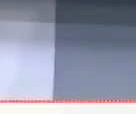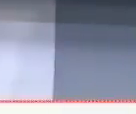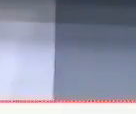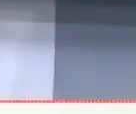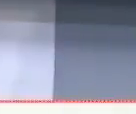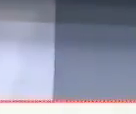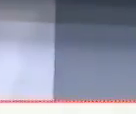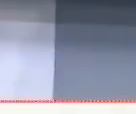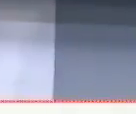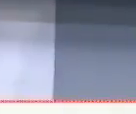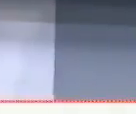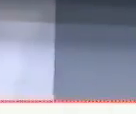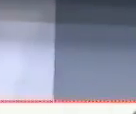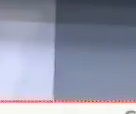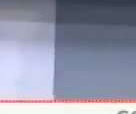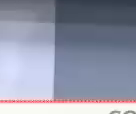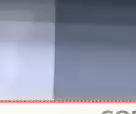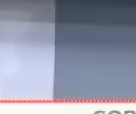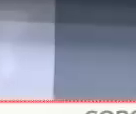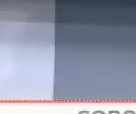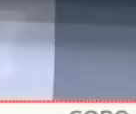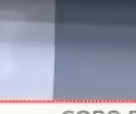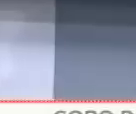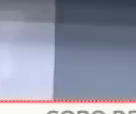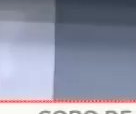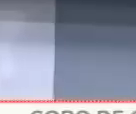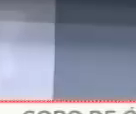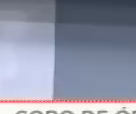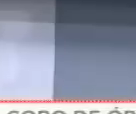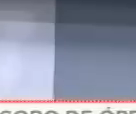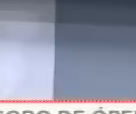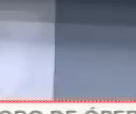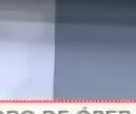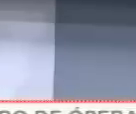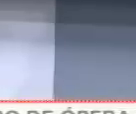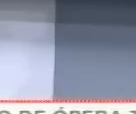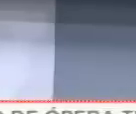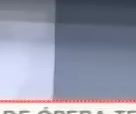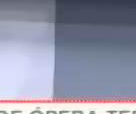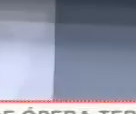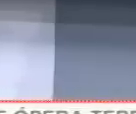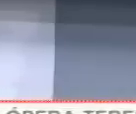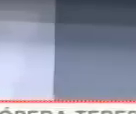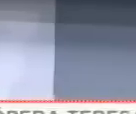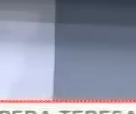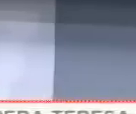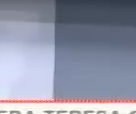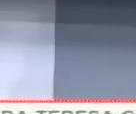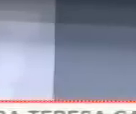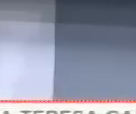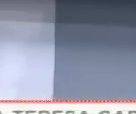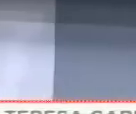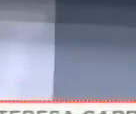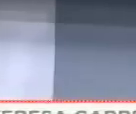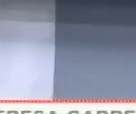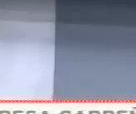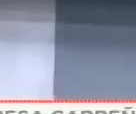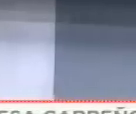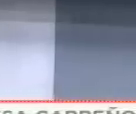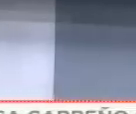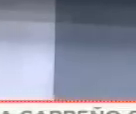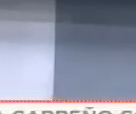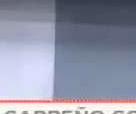Buenas tardes, sean todas y todos bienvenidos al presente contacto en directo. De inmediato nos trasladamos al Teatro Teresa Carreño. Allí se genera importante información.